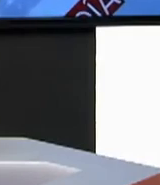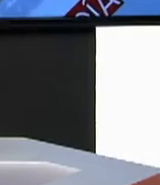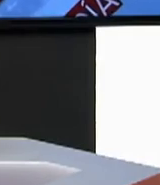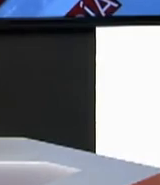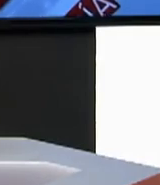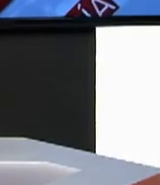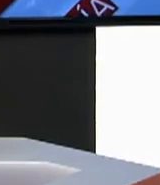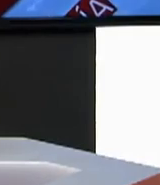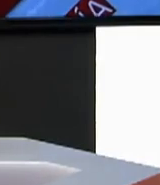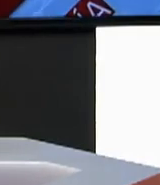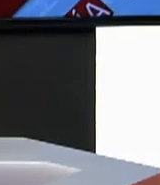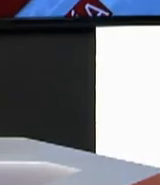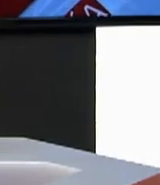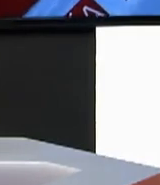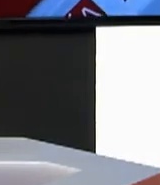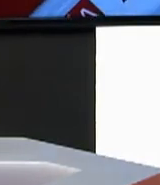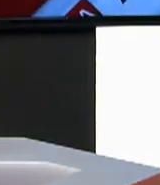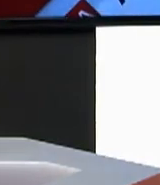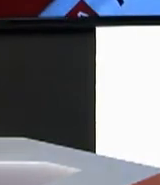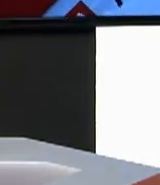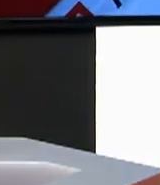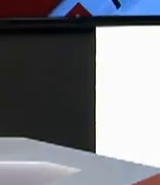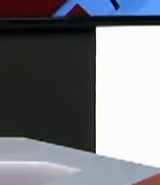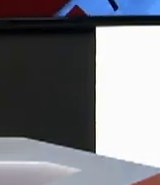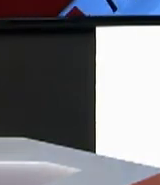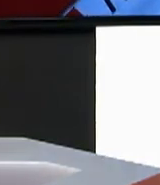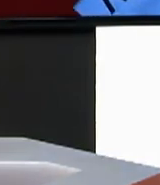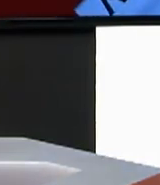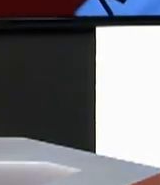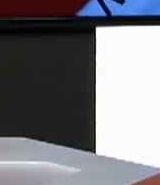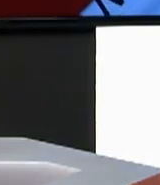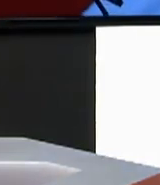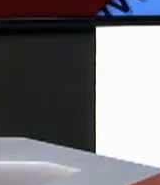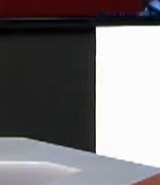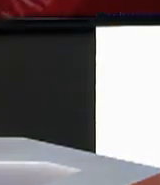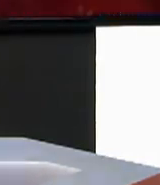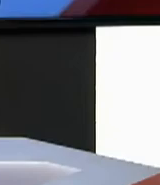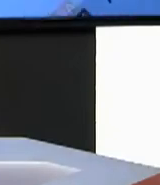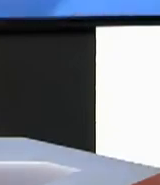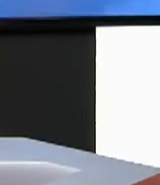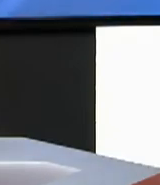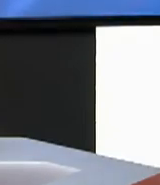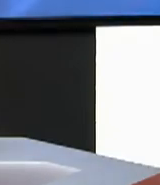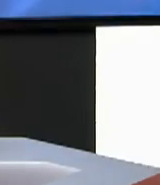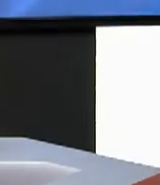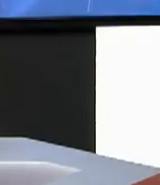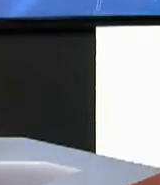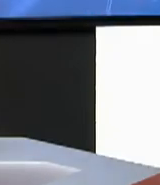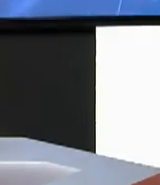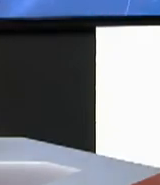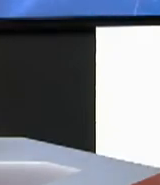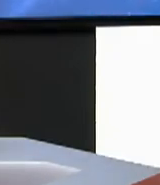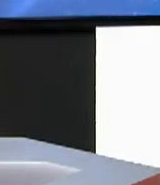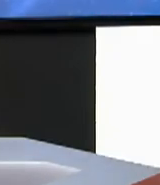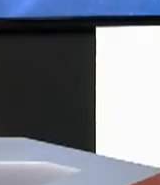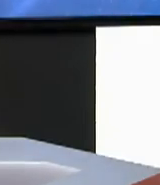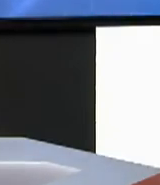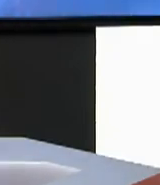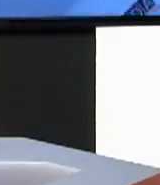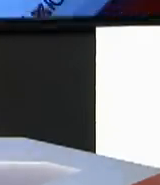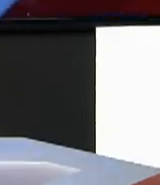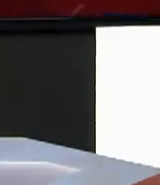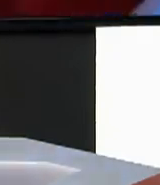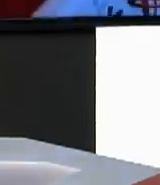más lugares en el mundo. Festejamos y recordamos a nuestros seres queridos que se nos adelantaron en el camino y así se conmemoró este día en el